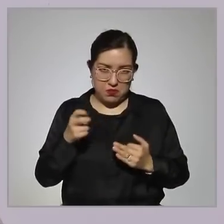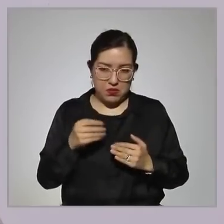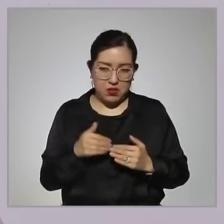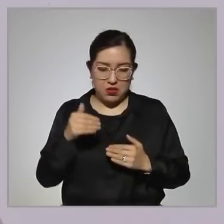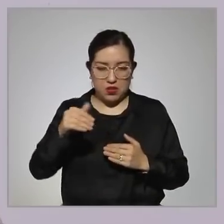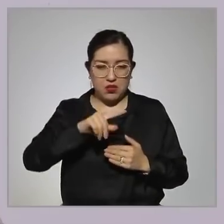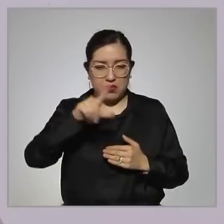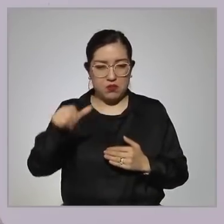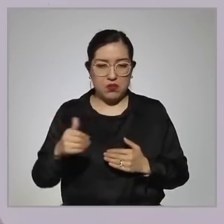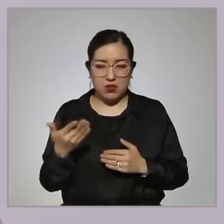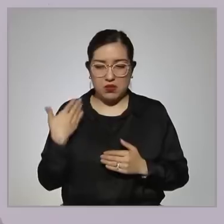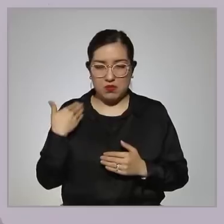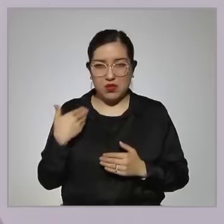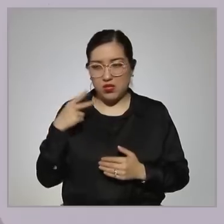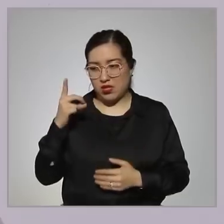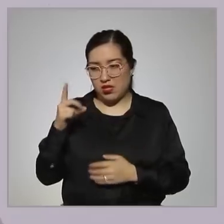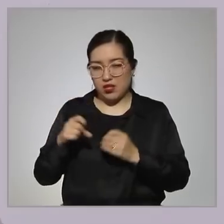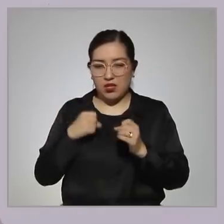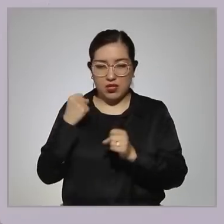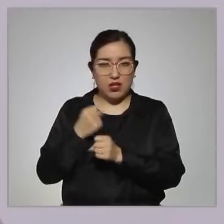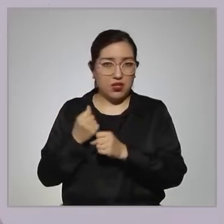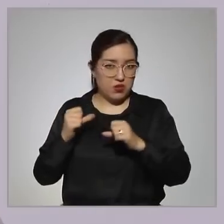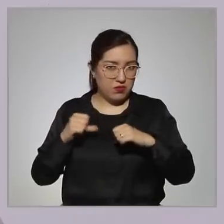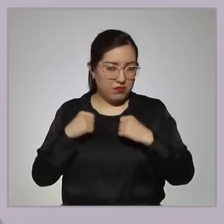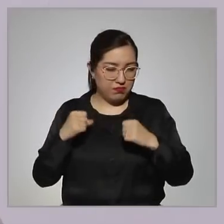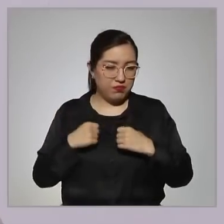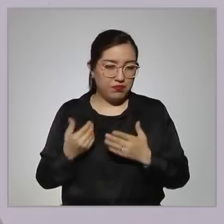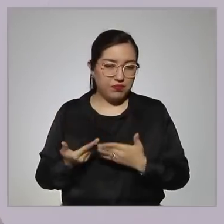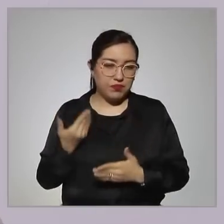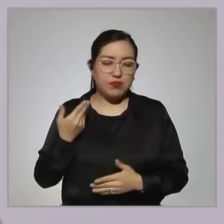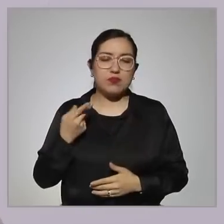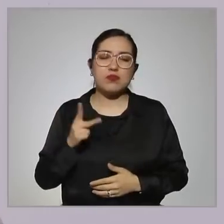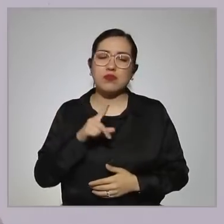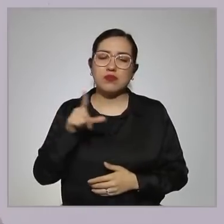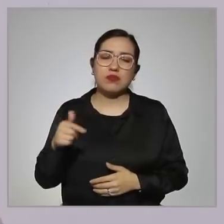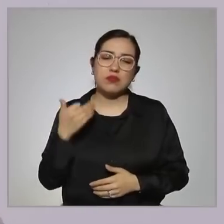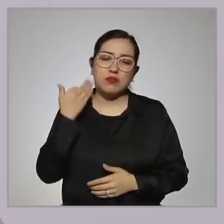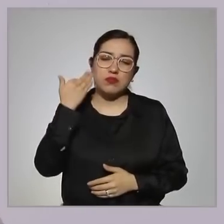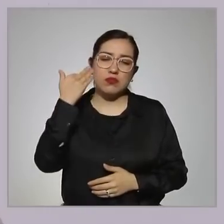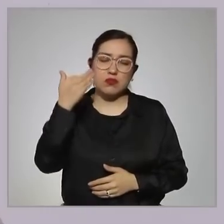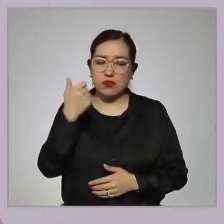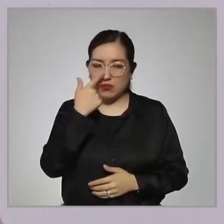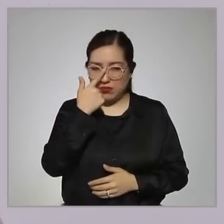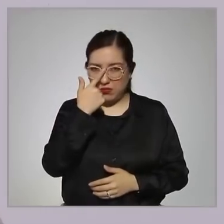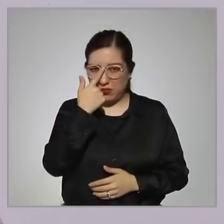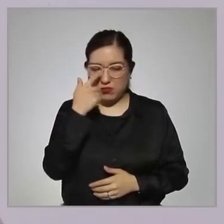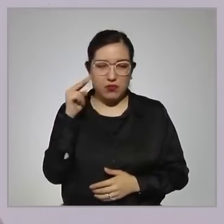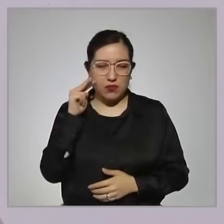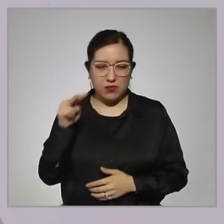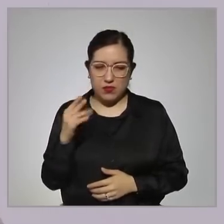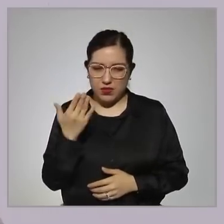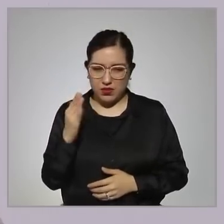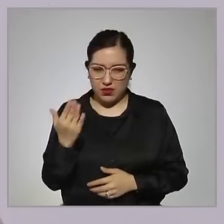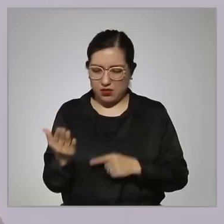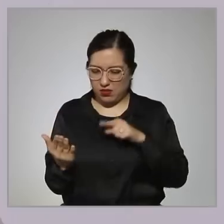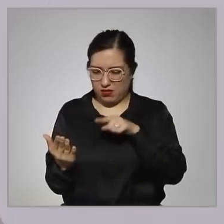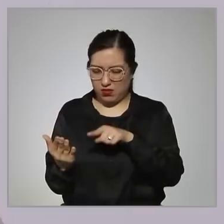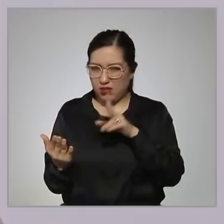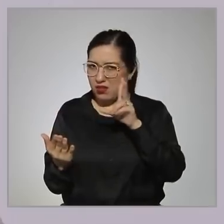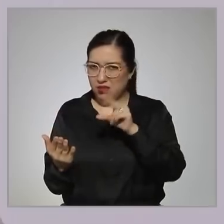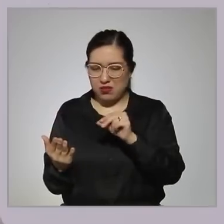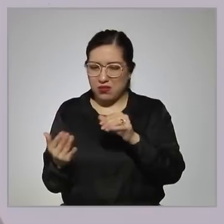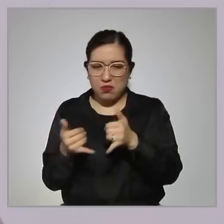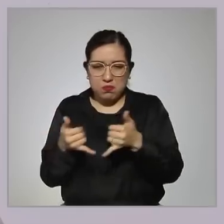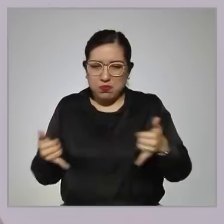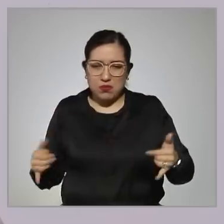postadolescencia, hace por lo menos 30 años. Pero después, con el tiempo, ves tus fotos de esas épocas y dices, ni estaba tan gorda, ni